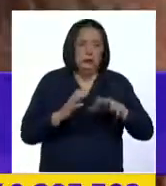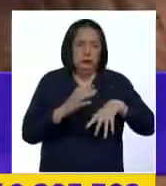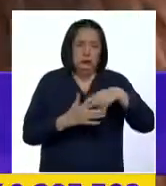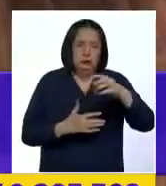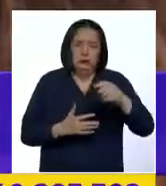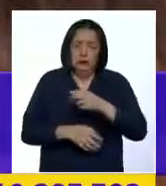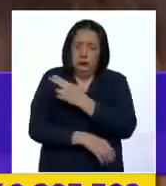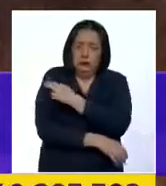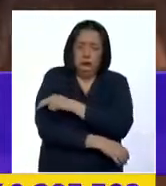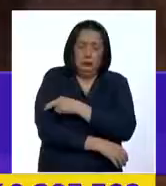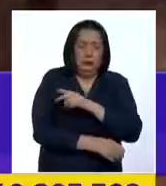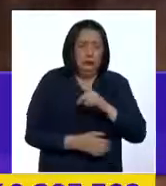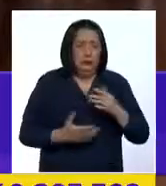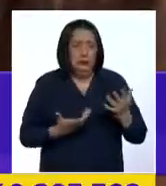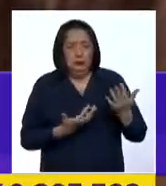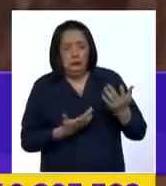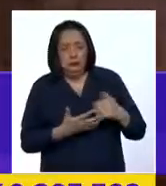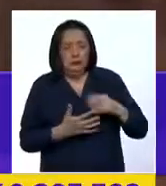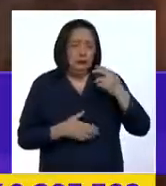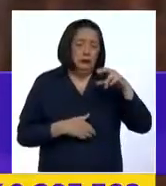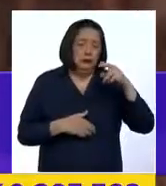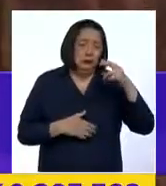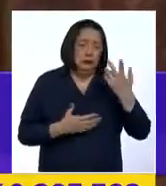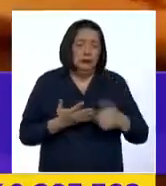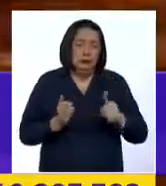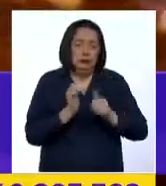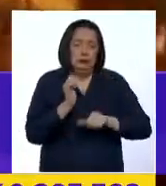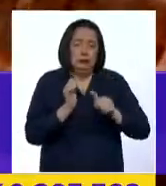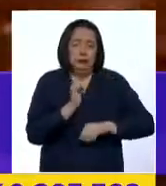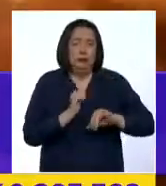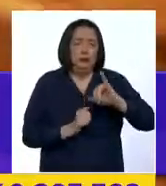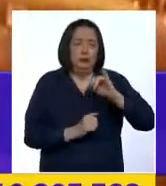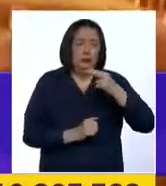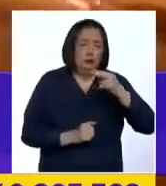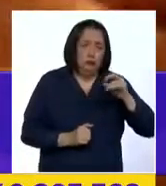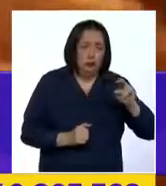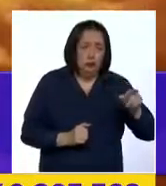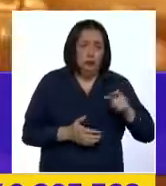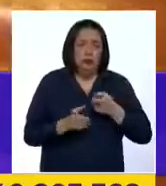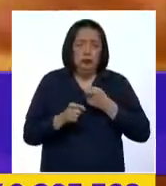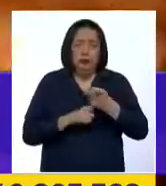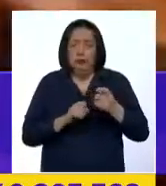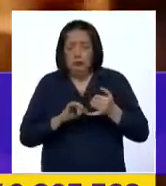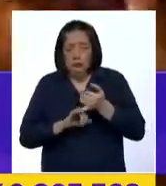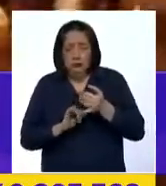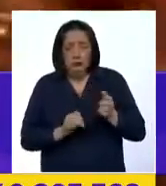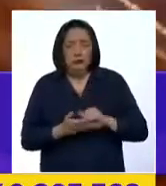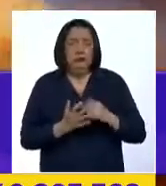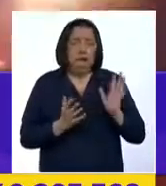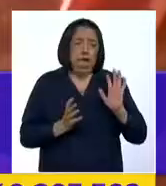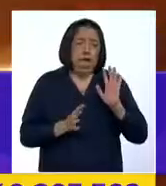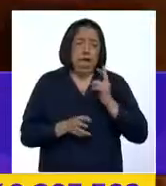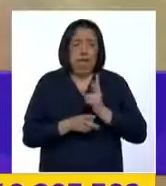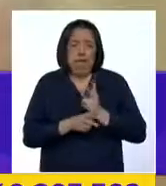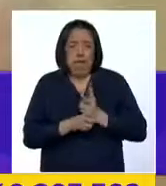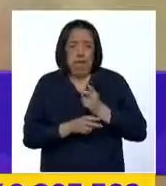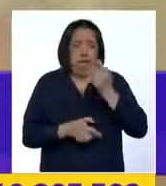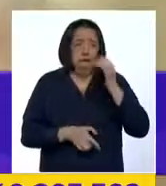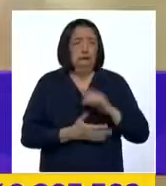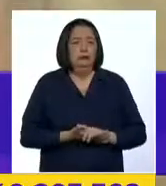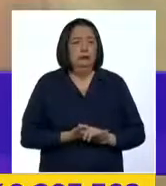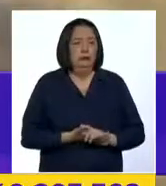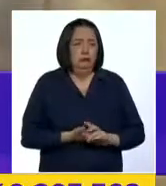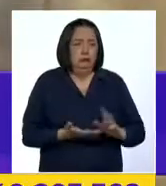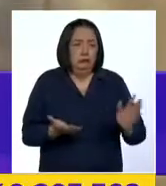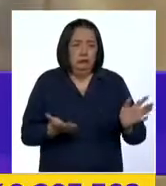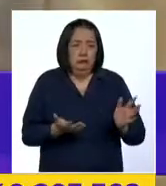hospital Loaiza, espera noticias de su hermano John, quien resultó herido el sábado. Su pronóstico es reservado. Sí, no, o